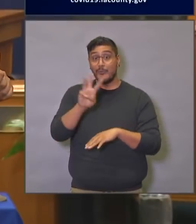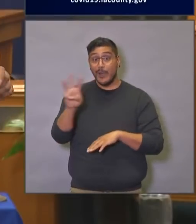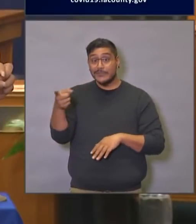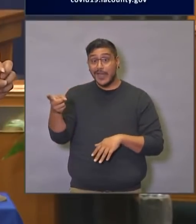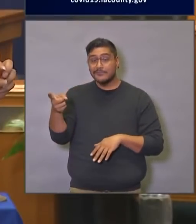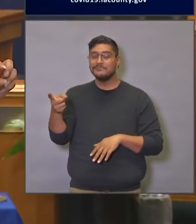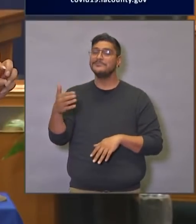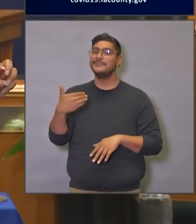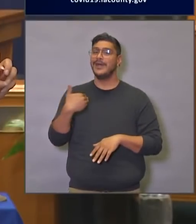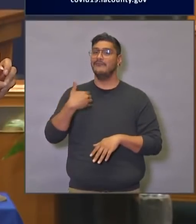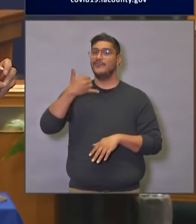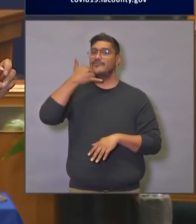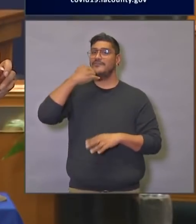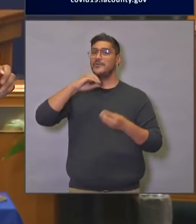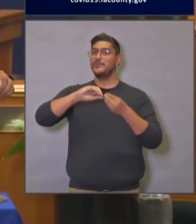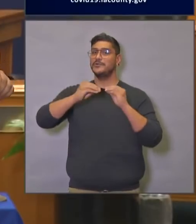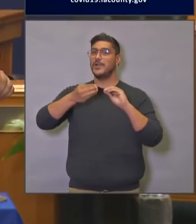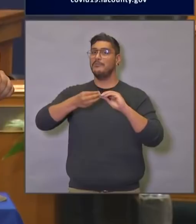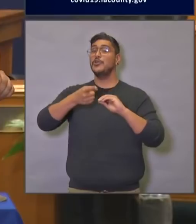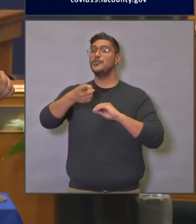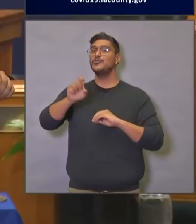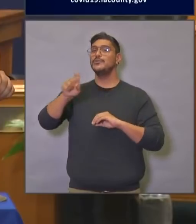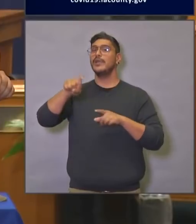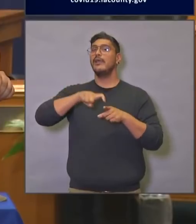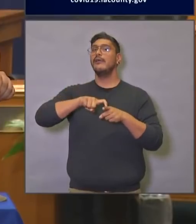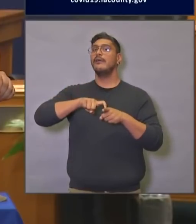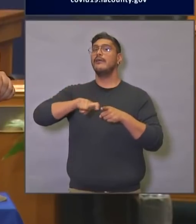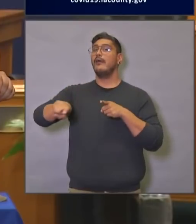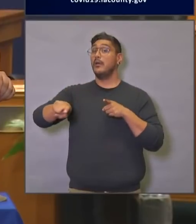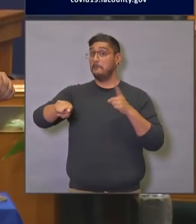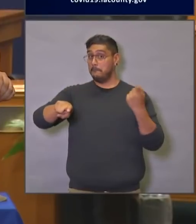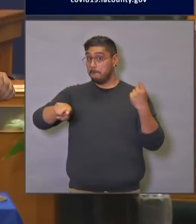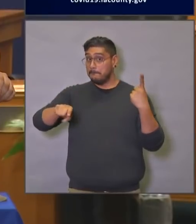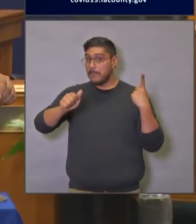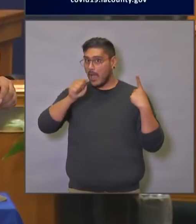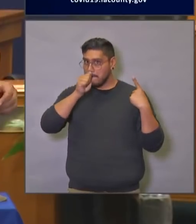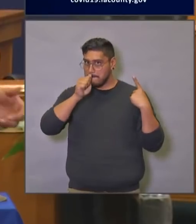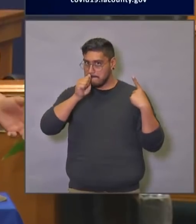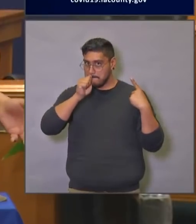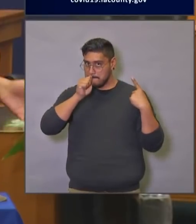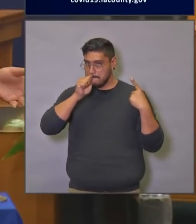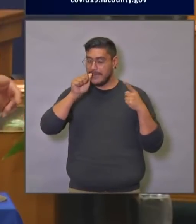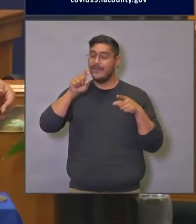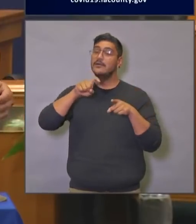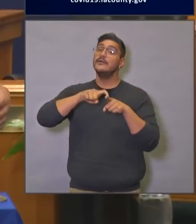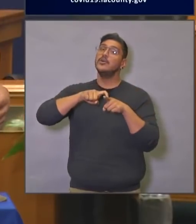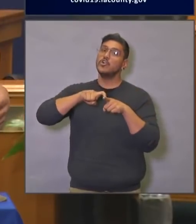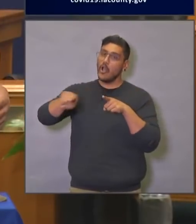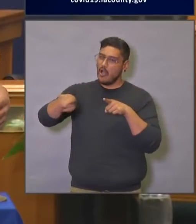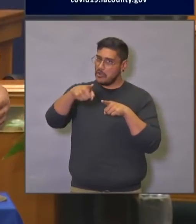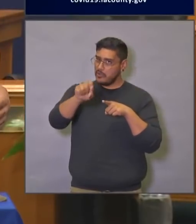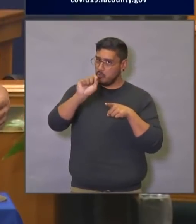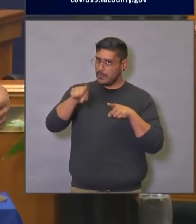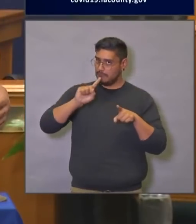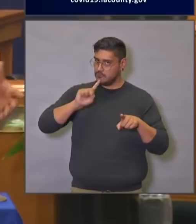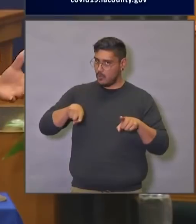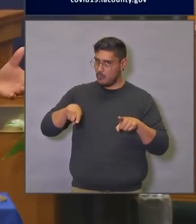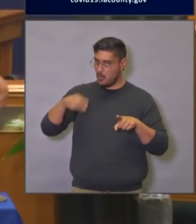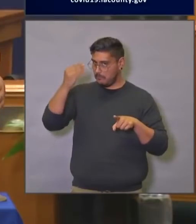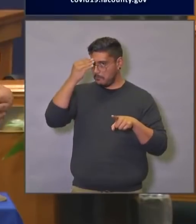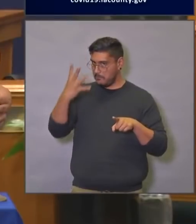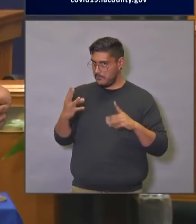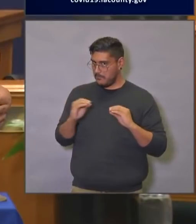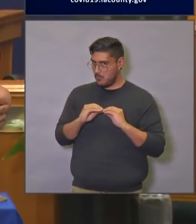encontrar el número de teléfono para hacer una llamada que es anónima y poder dar más información. Así